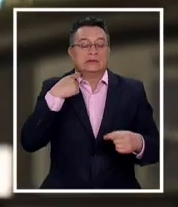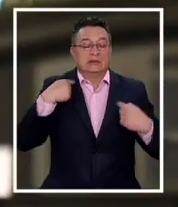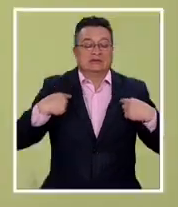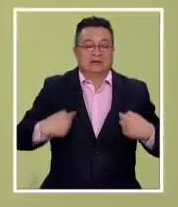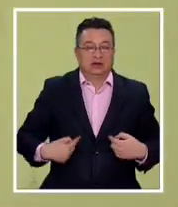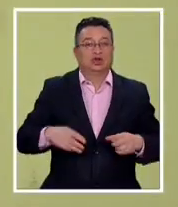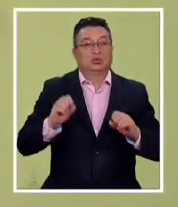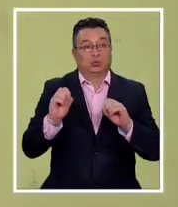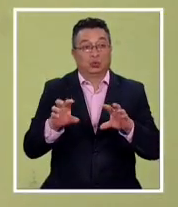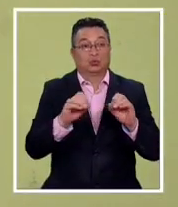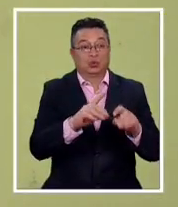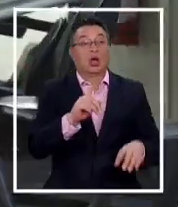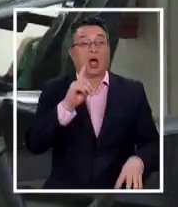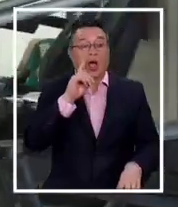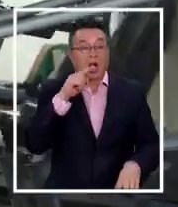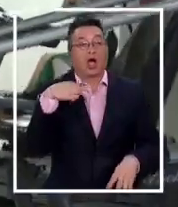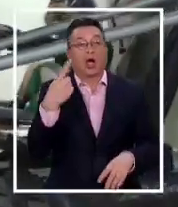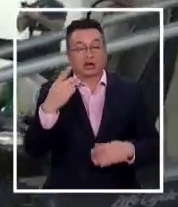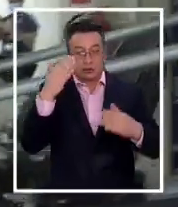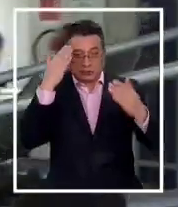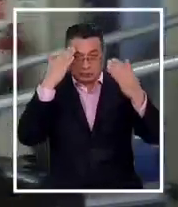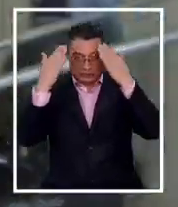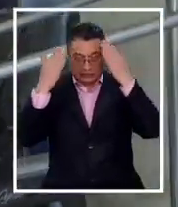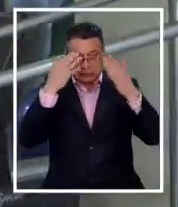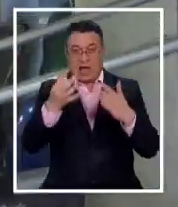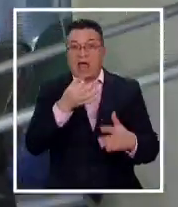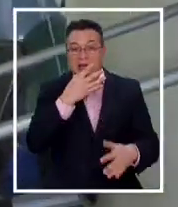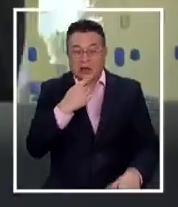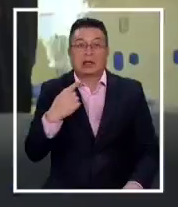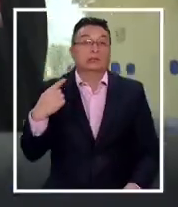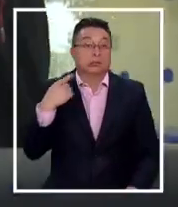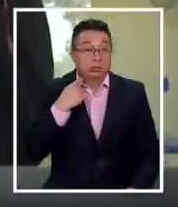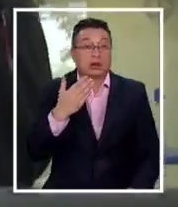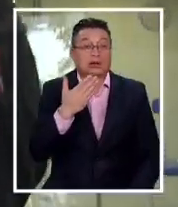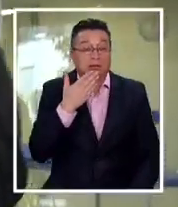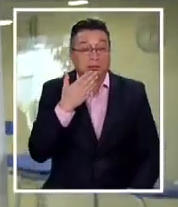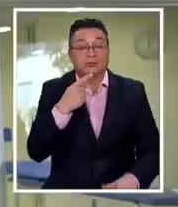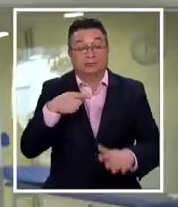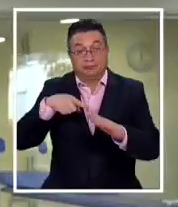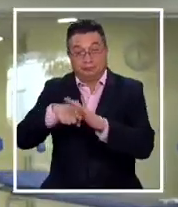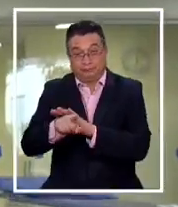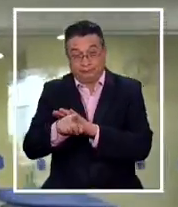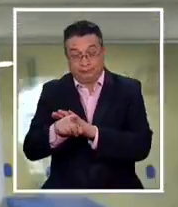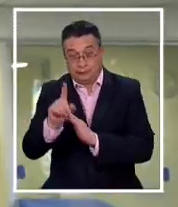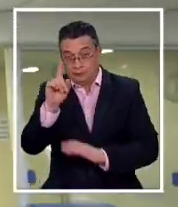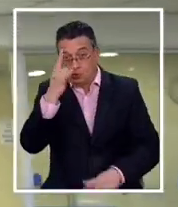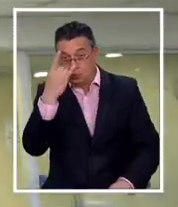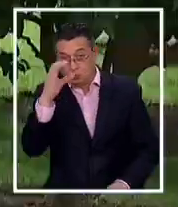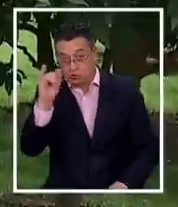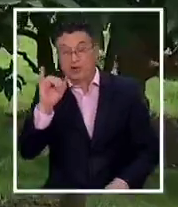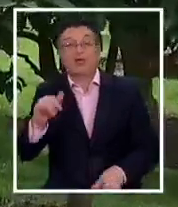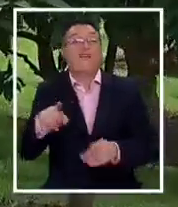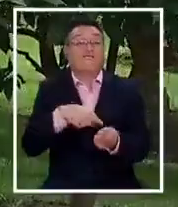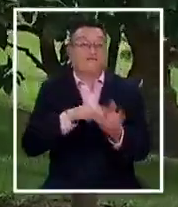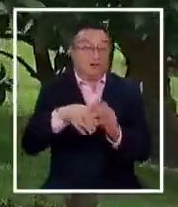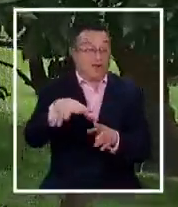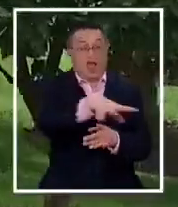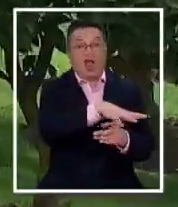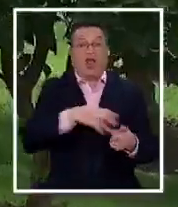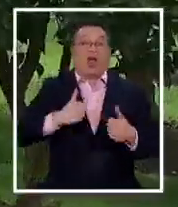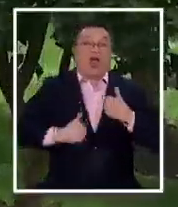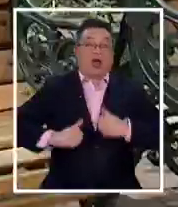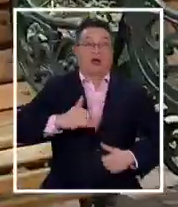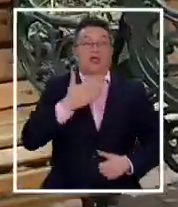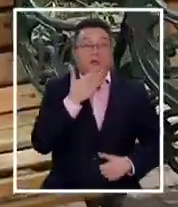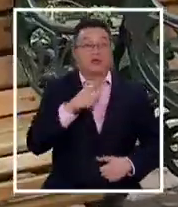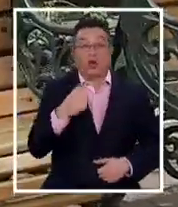en muchos casos presentan consecuencias psiquiátricas, no solo para quien estuvo internado, sino para toda una familia. José Molina, luego de